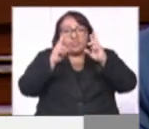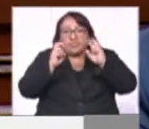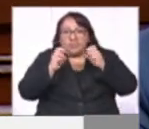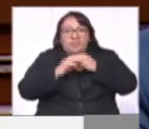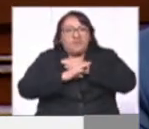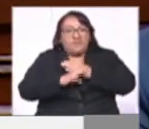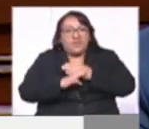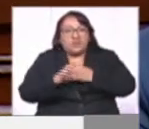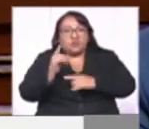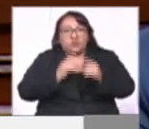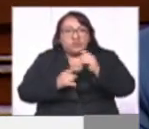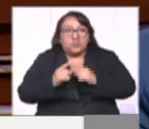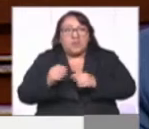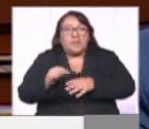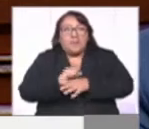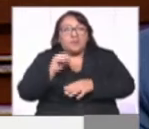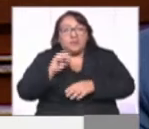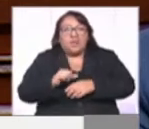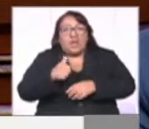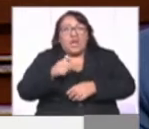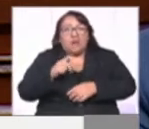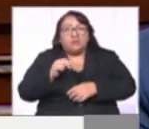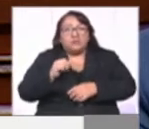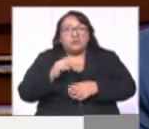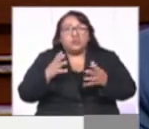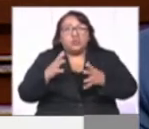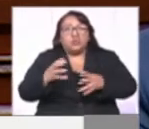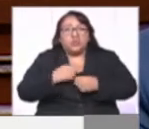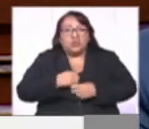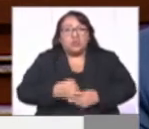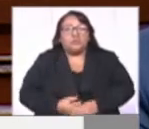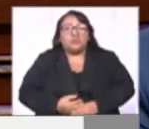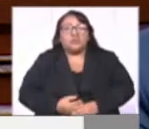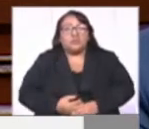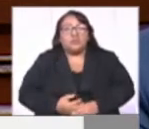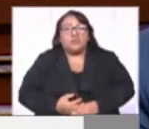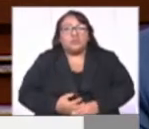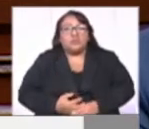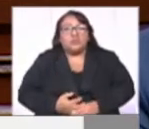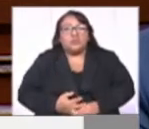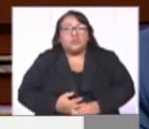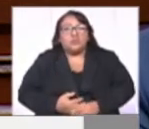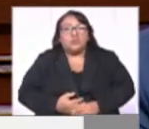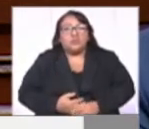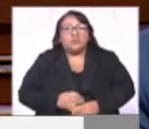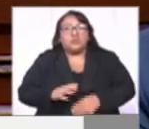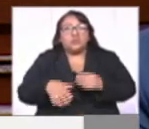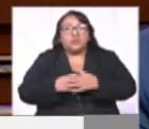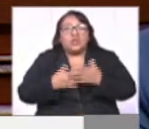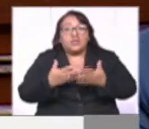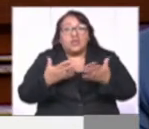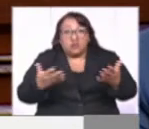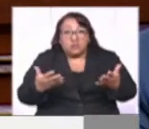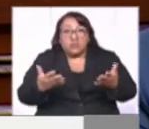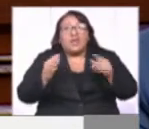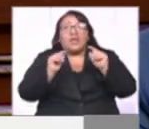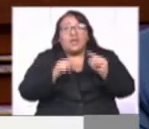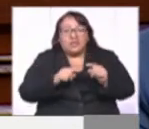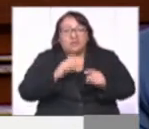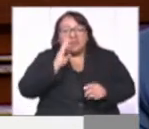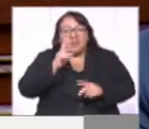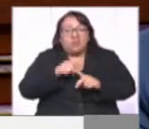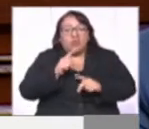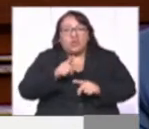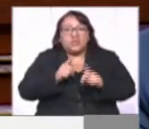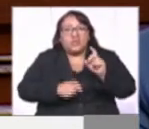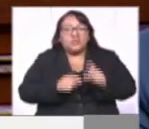de prácticas anticompetitivas, abuso de posición de dominio, barreras burocráticas. Todas esas materias son decididas por